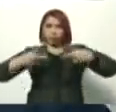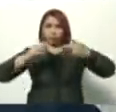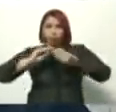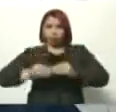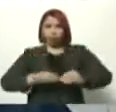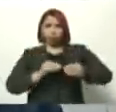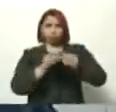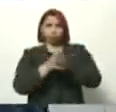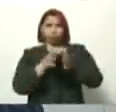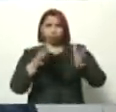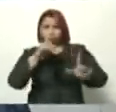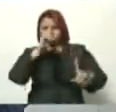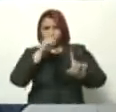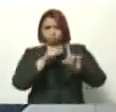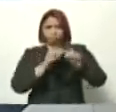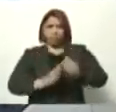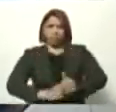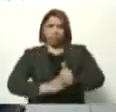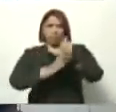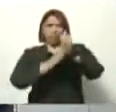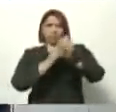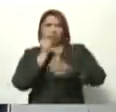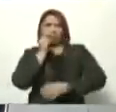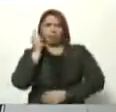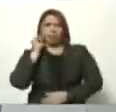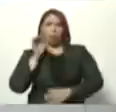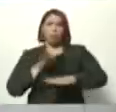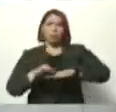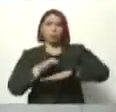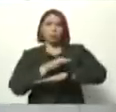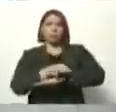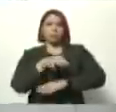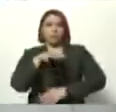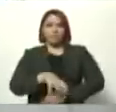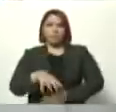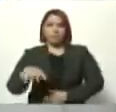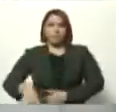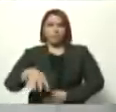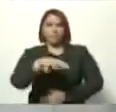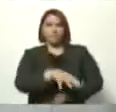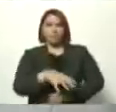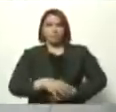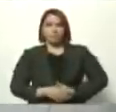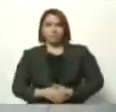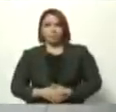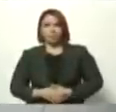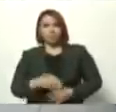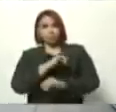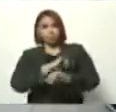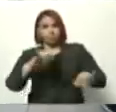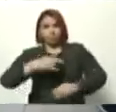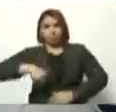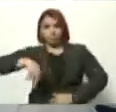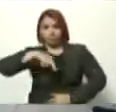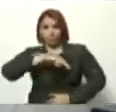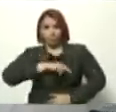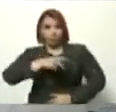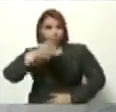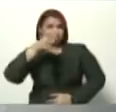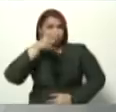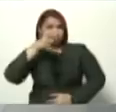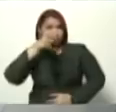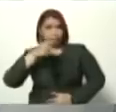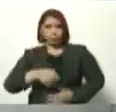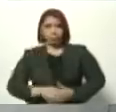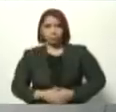gran parte de los liderazgos municipales y regionales. Y ya nosotros hemos observado